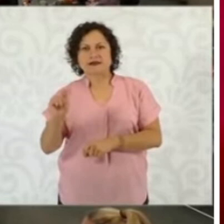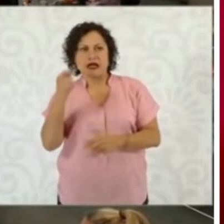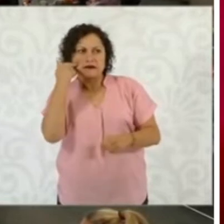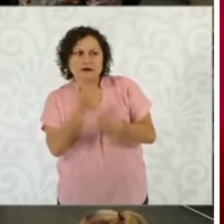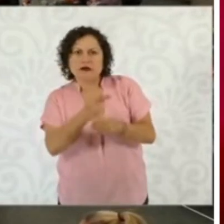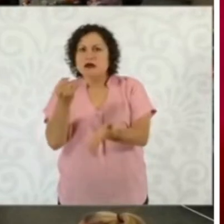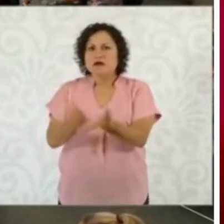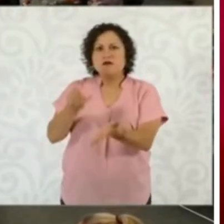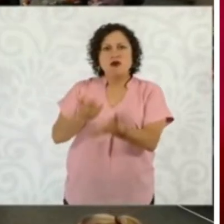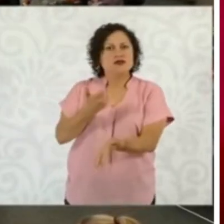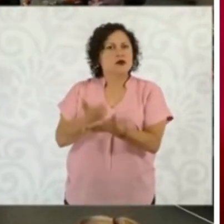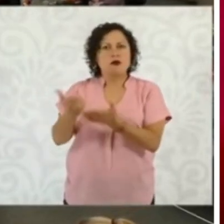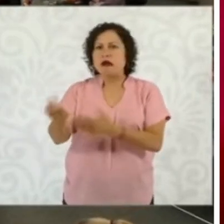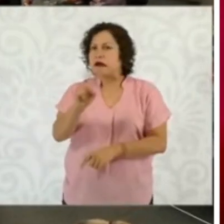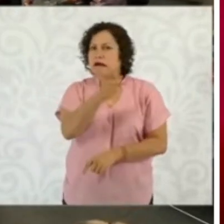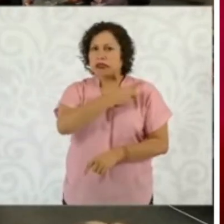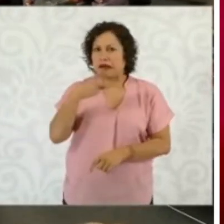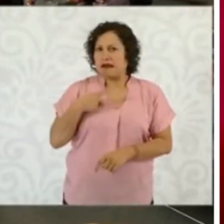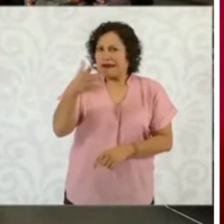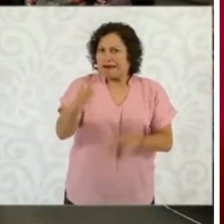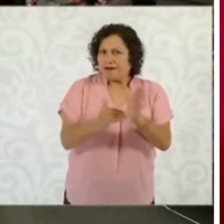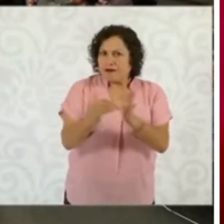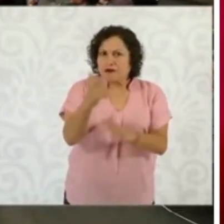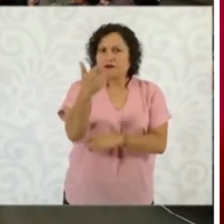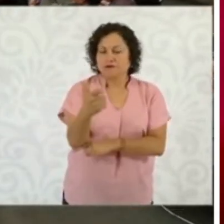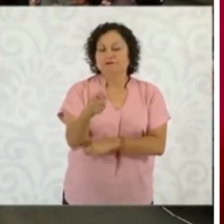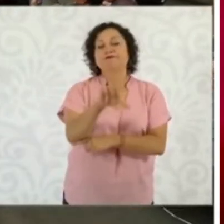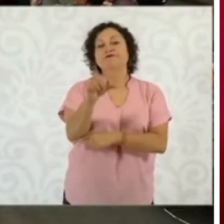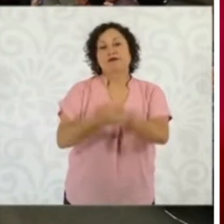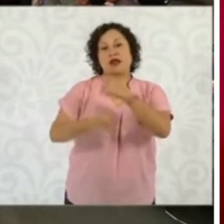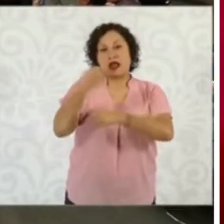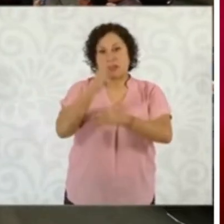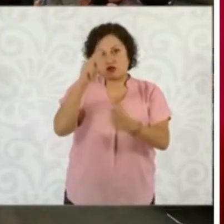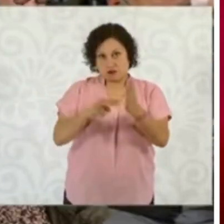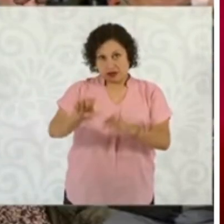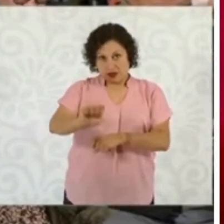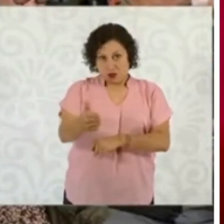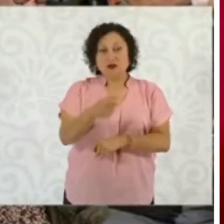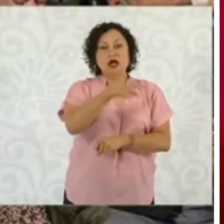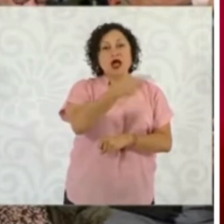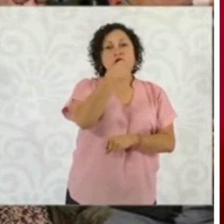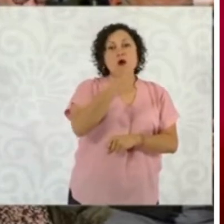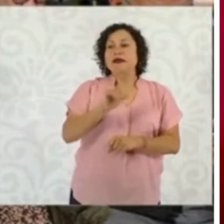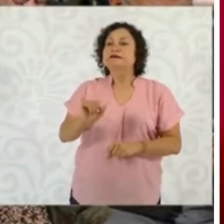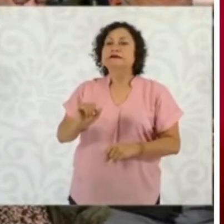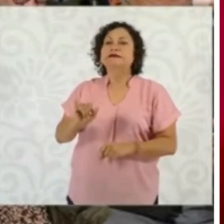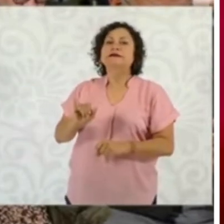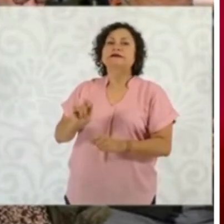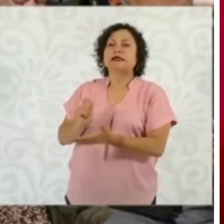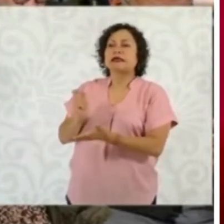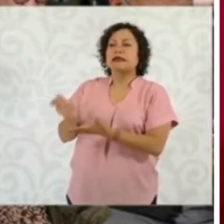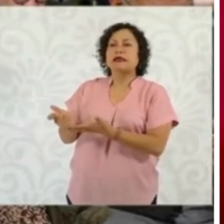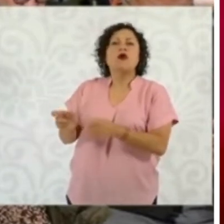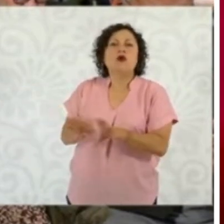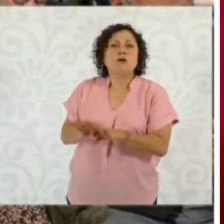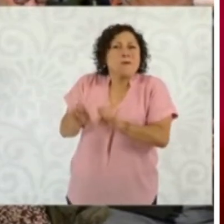millones de pesos. Lo que hizo este personaje fue, en 2011, ofrecer al SAT en garantía de pago